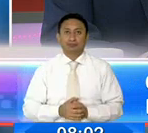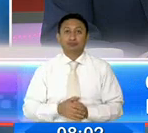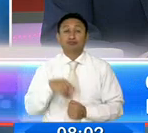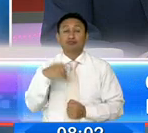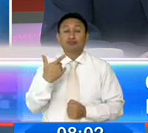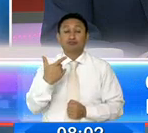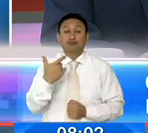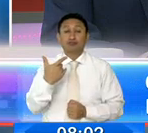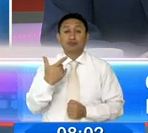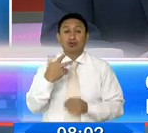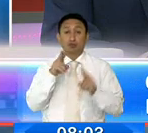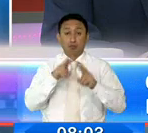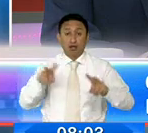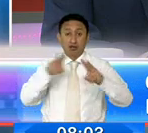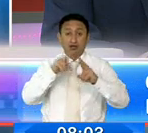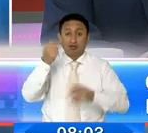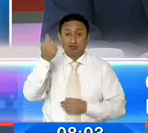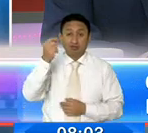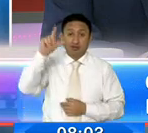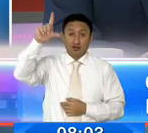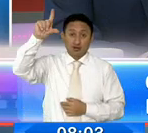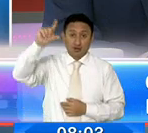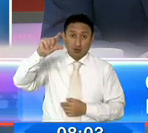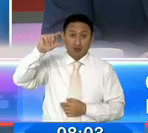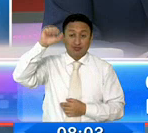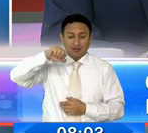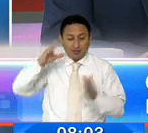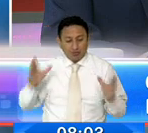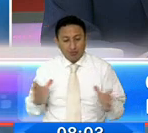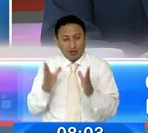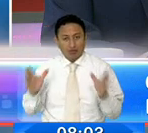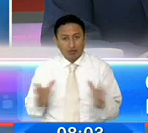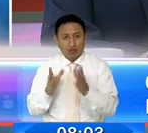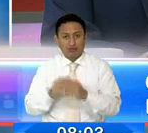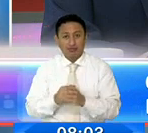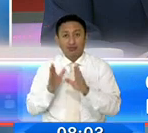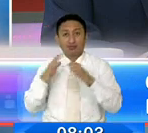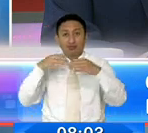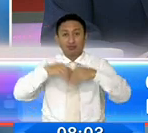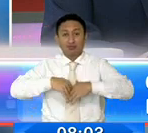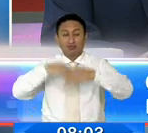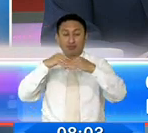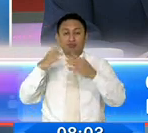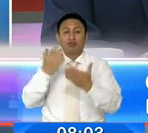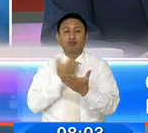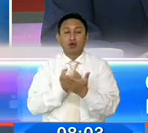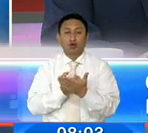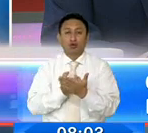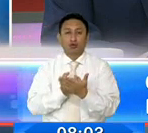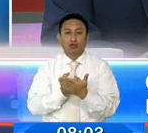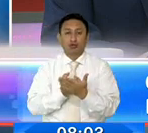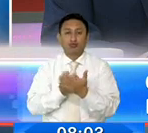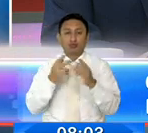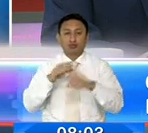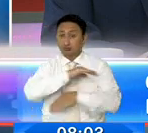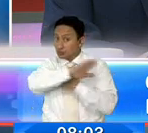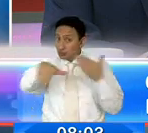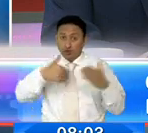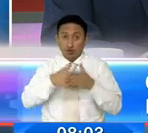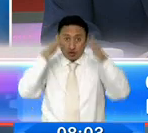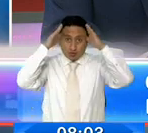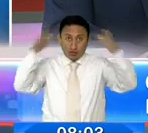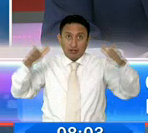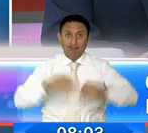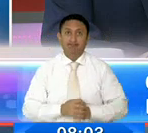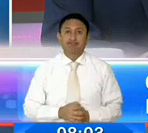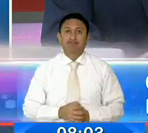tarifas rebajadas para estímulo en la reactivación económica y entran todos.